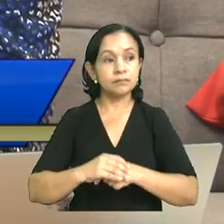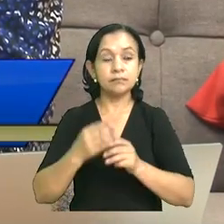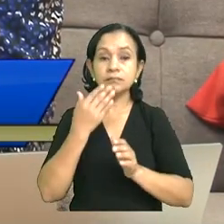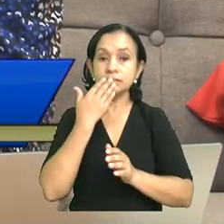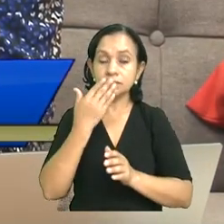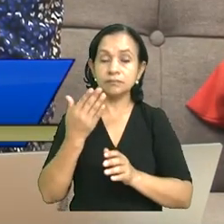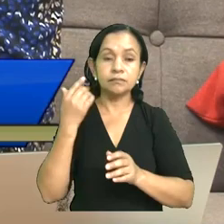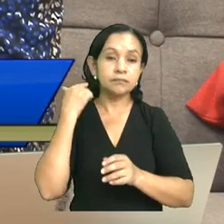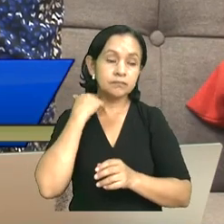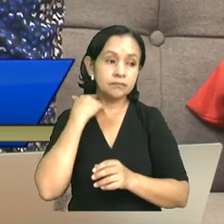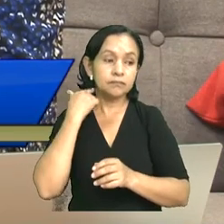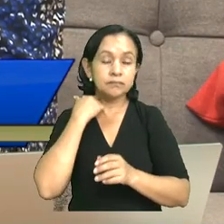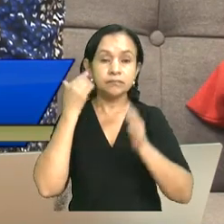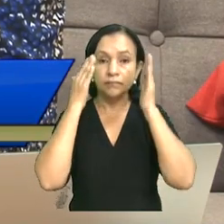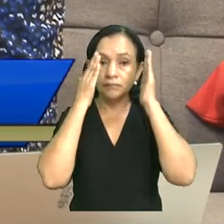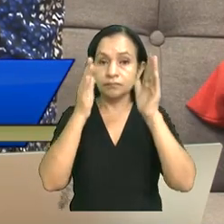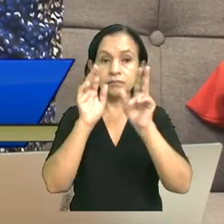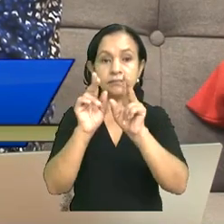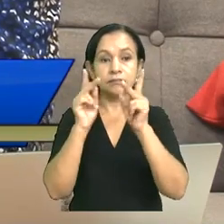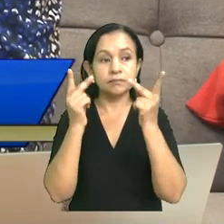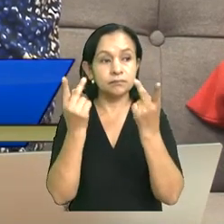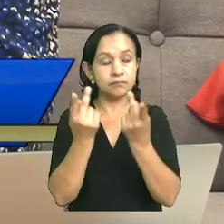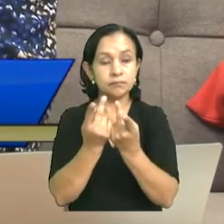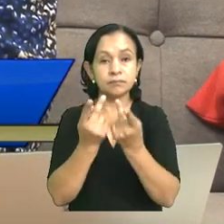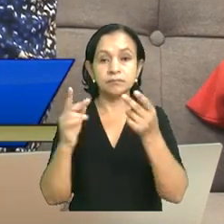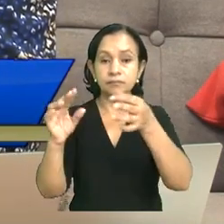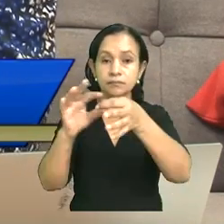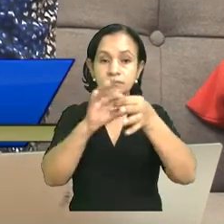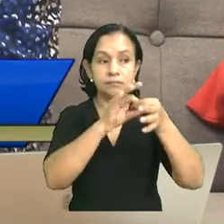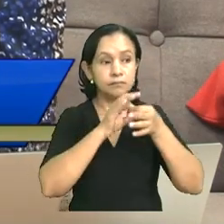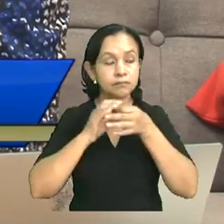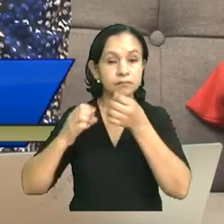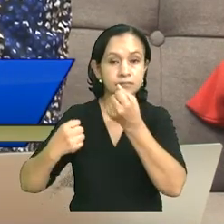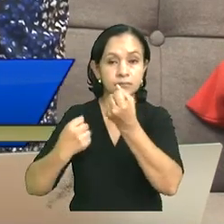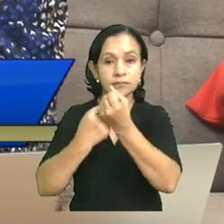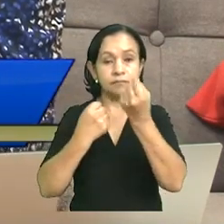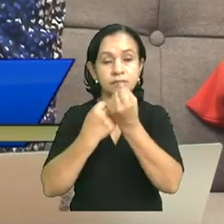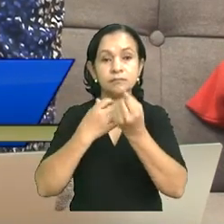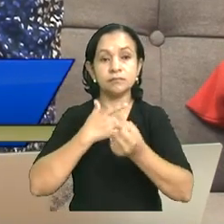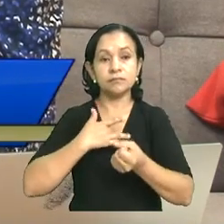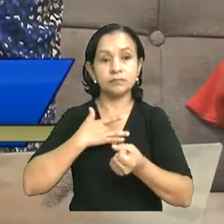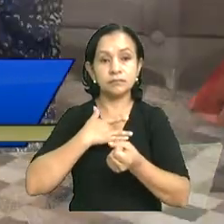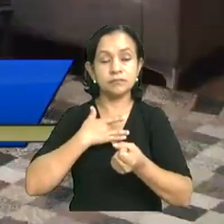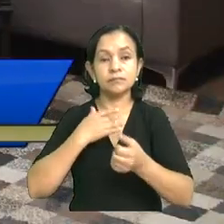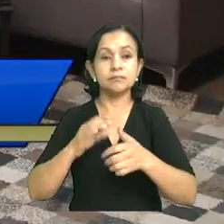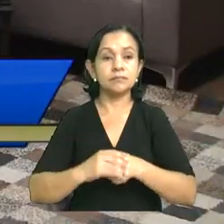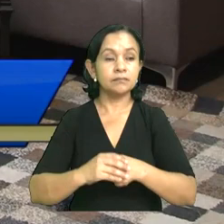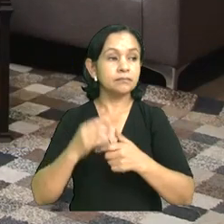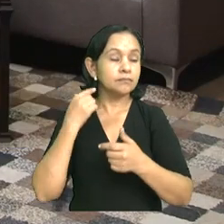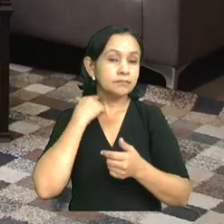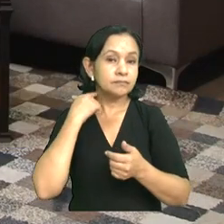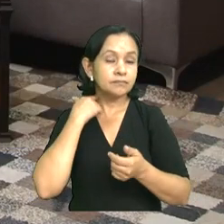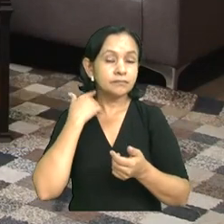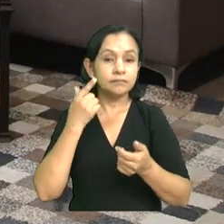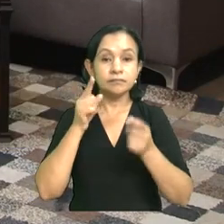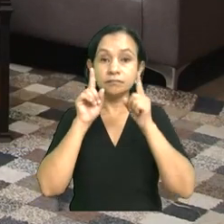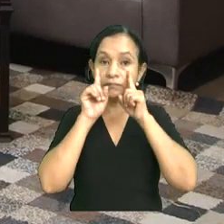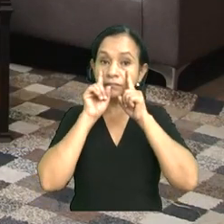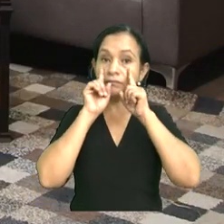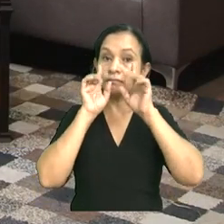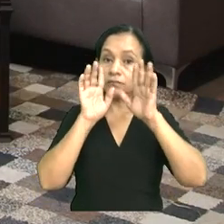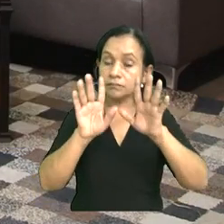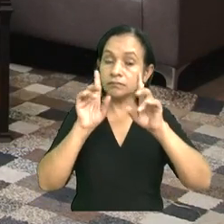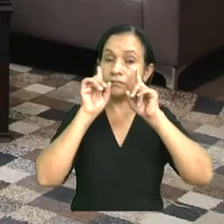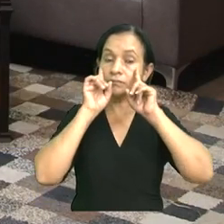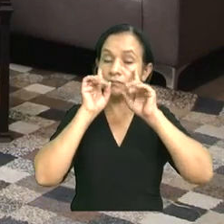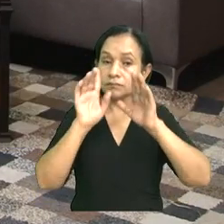estamos ahí siempre al servicio de la población y para apoyar en todo lo necesario. Siempre tomando las medidas, ¿no? Siempre